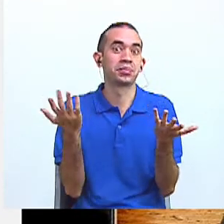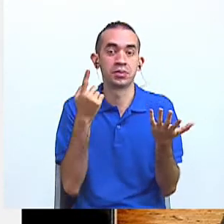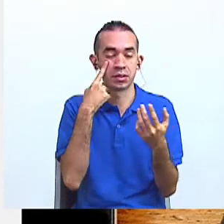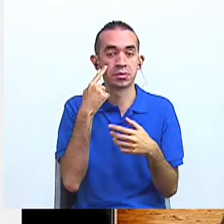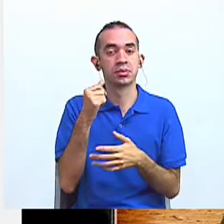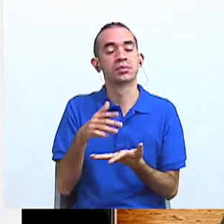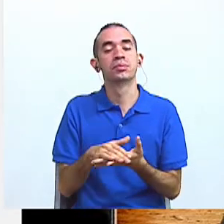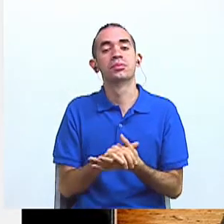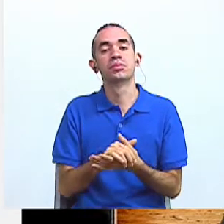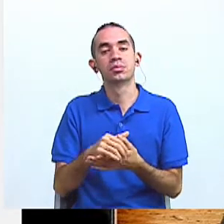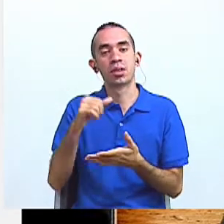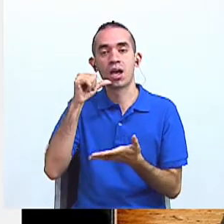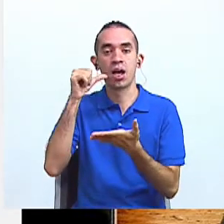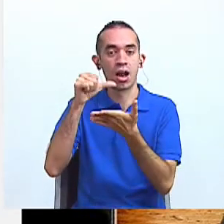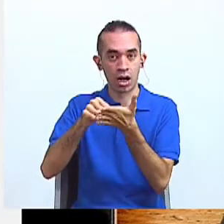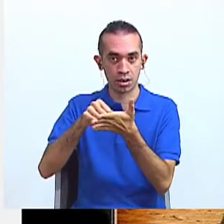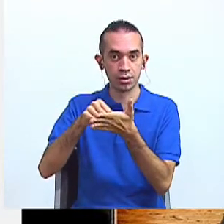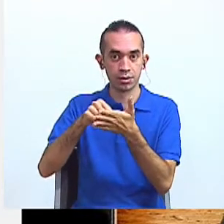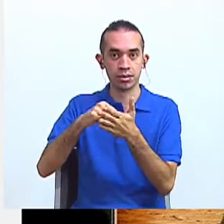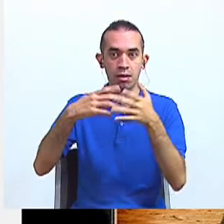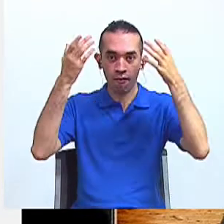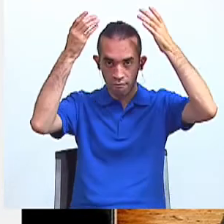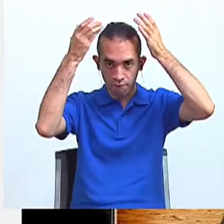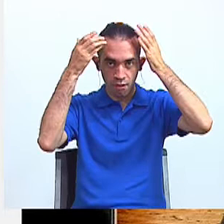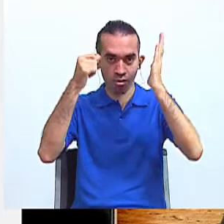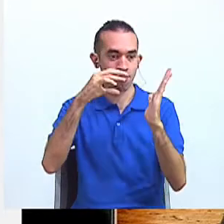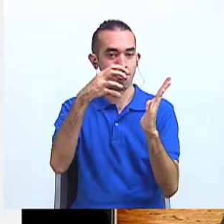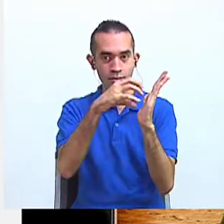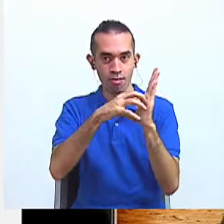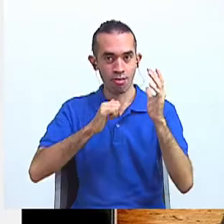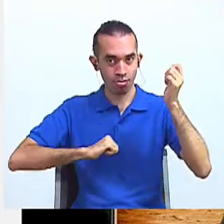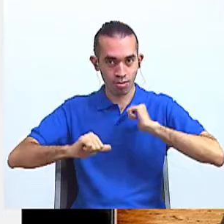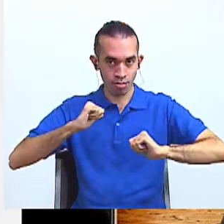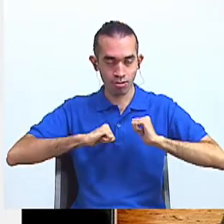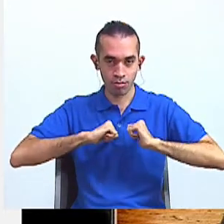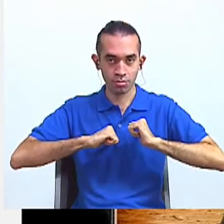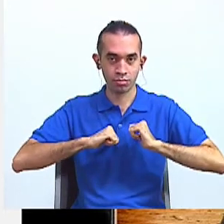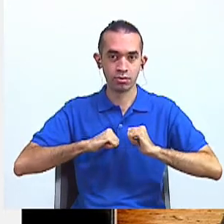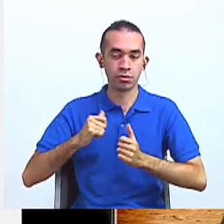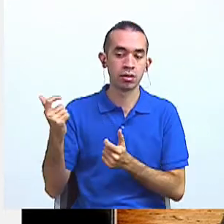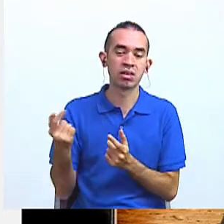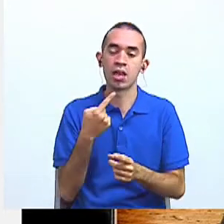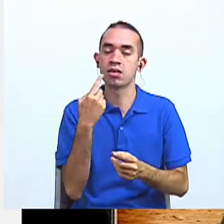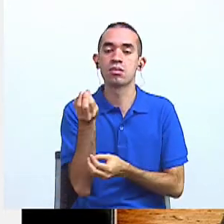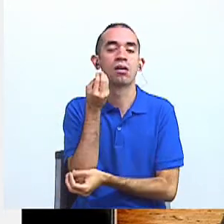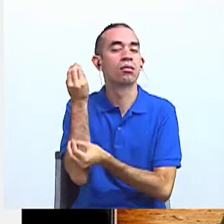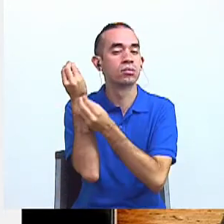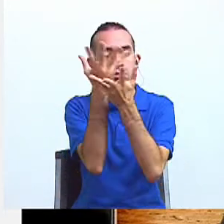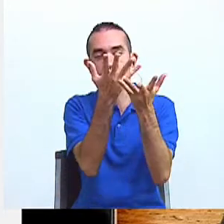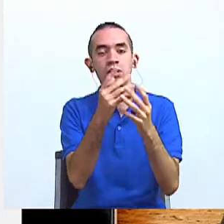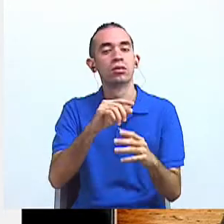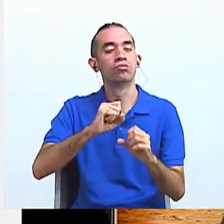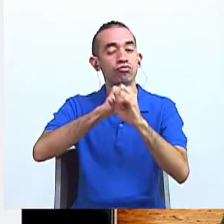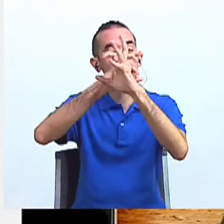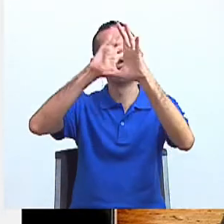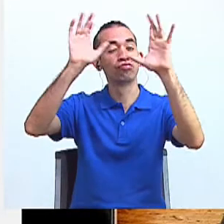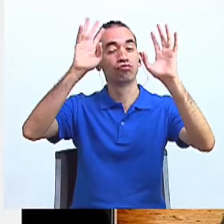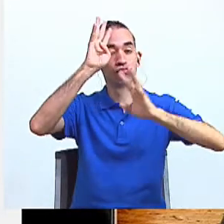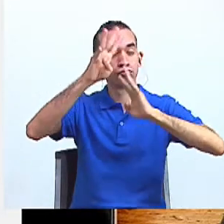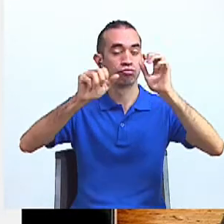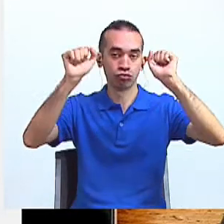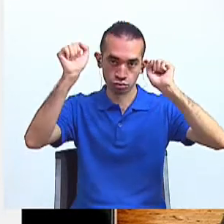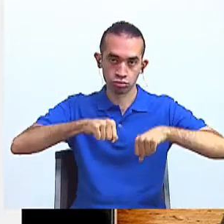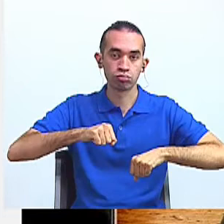rey nos promueve y nos dice que la imaginación creadora nos permite volar